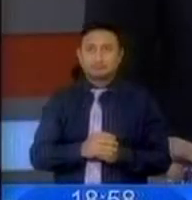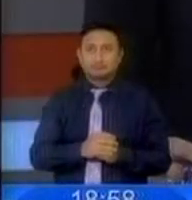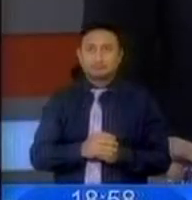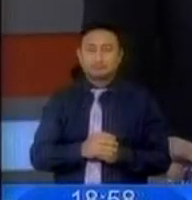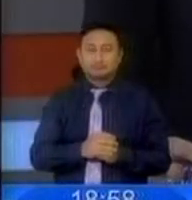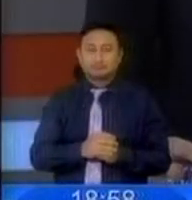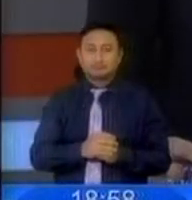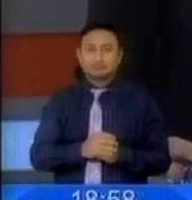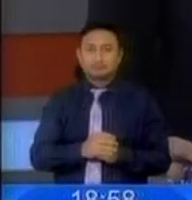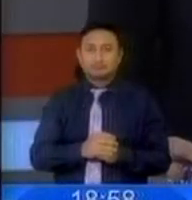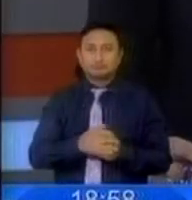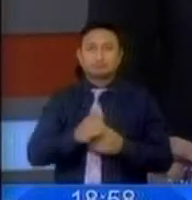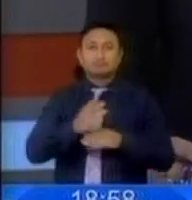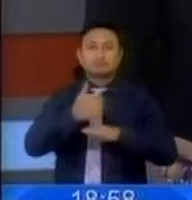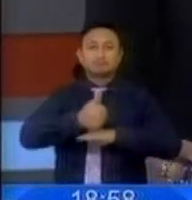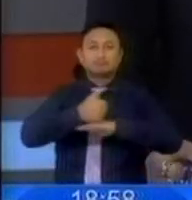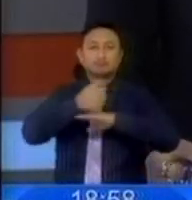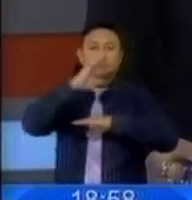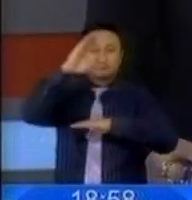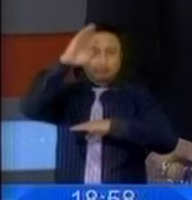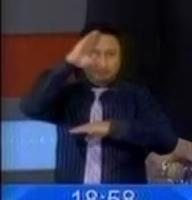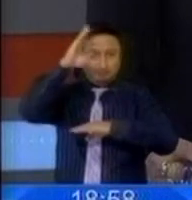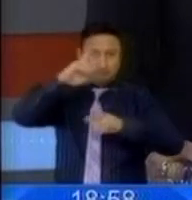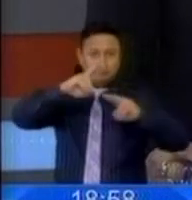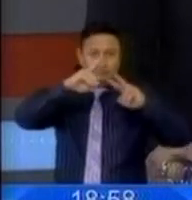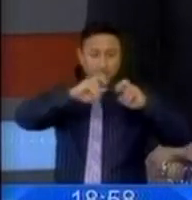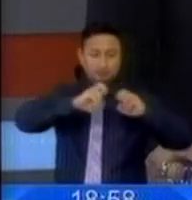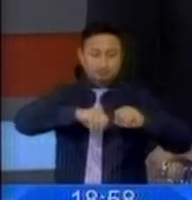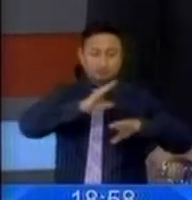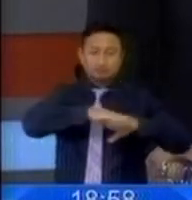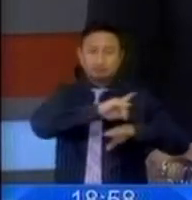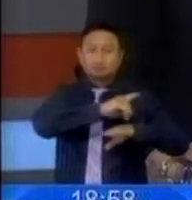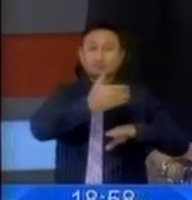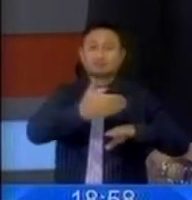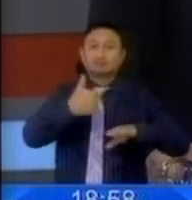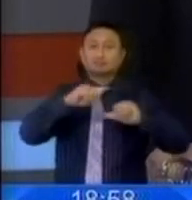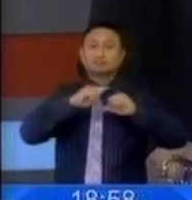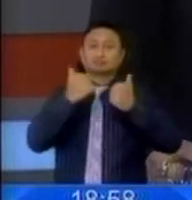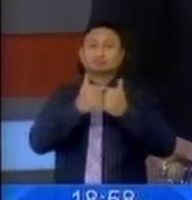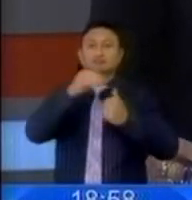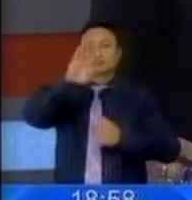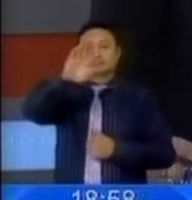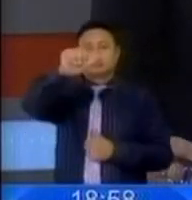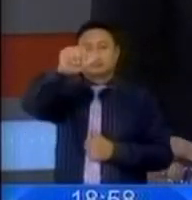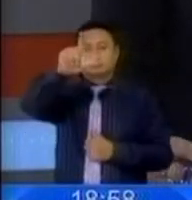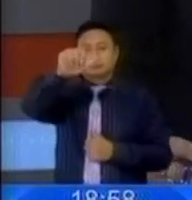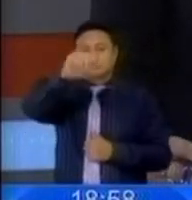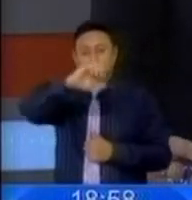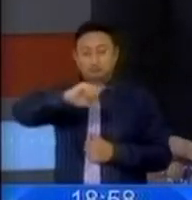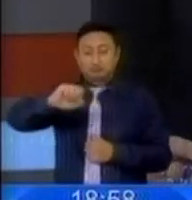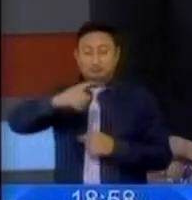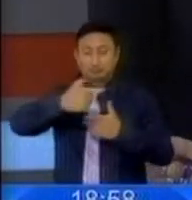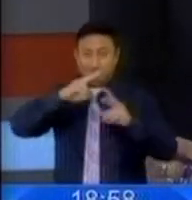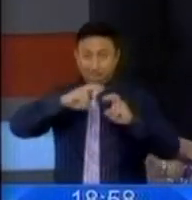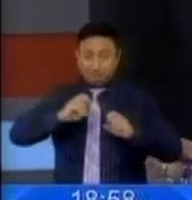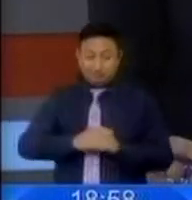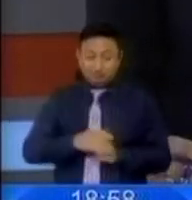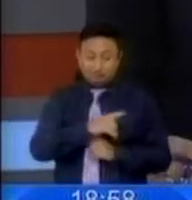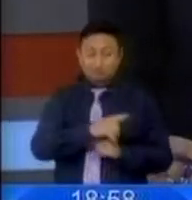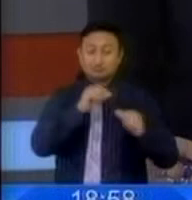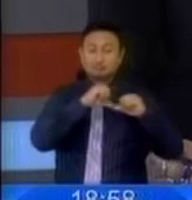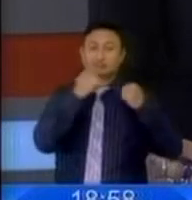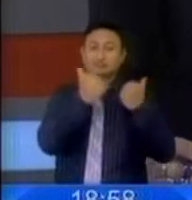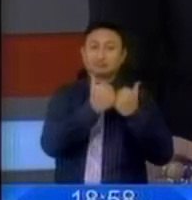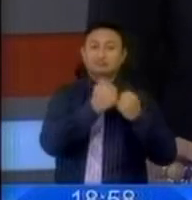Agentes de inteligencia que son investigados por el secuestro de Fernando Balda habrían recibido presiones del asambleísta del ala correísta Sofía